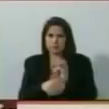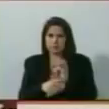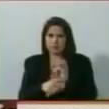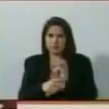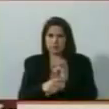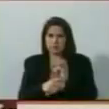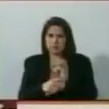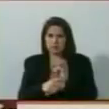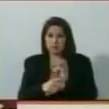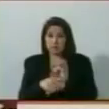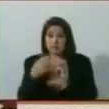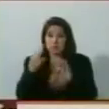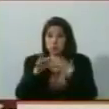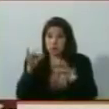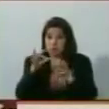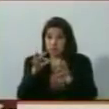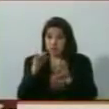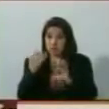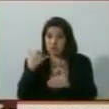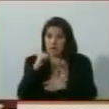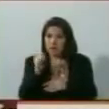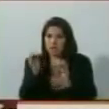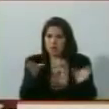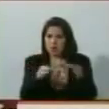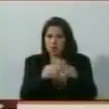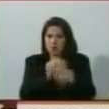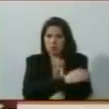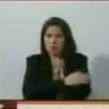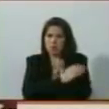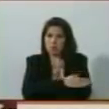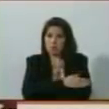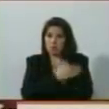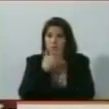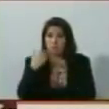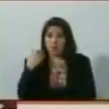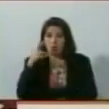Si tenemos suerte, la burguesía puede llegar a ser nacionalista.